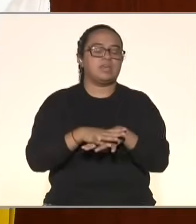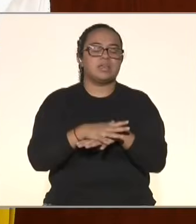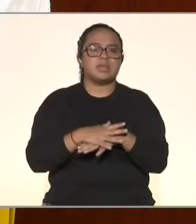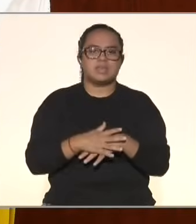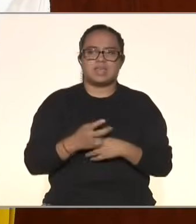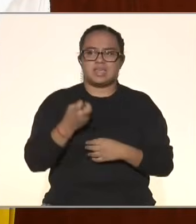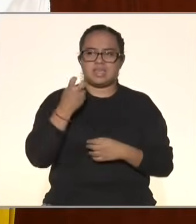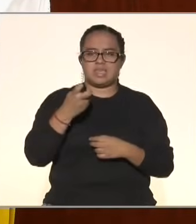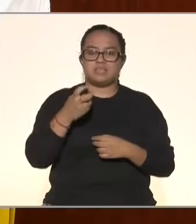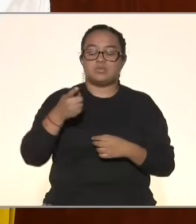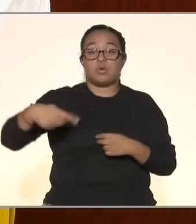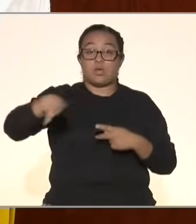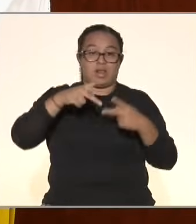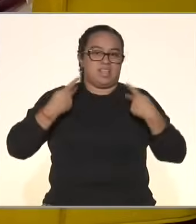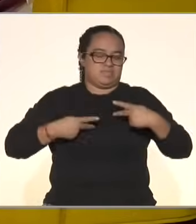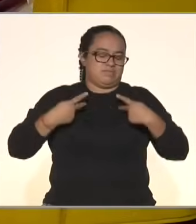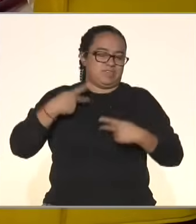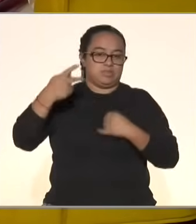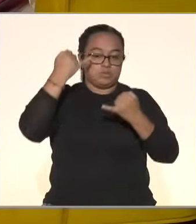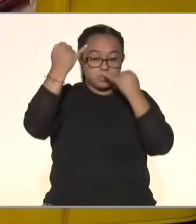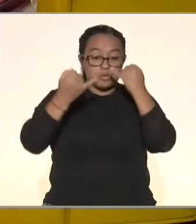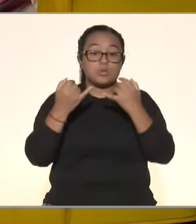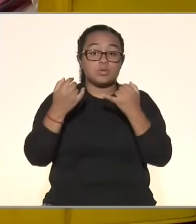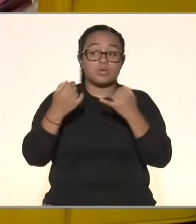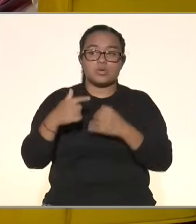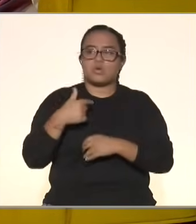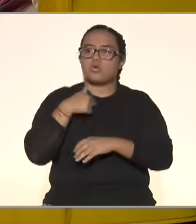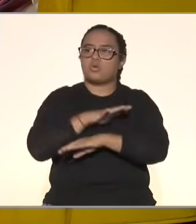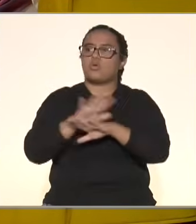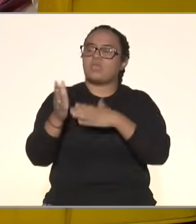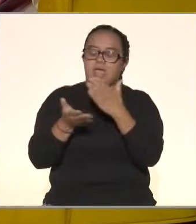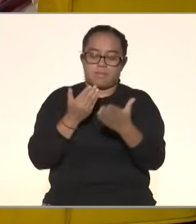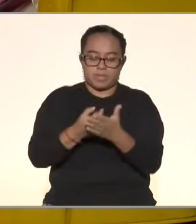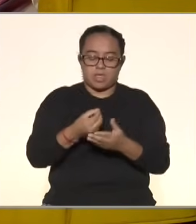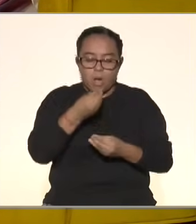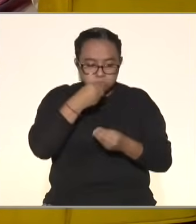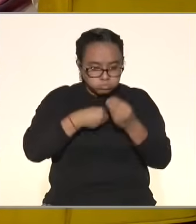muchísima atención. La gente jura, yo ya pedí los